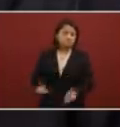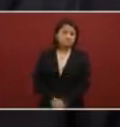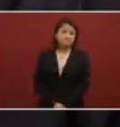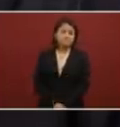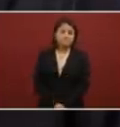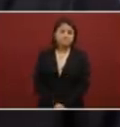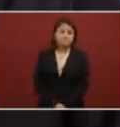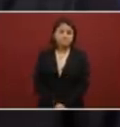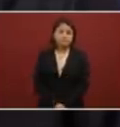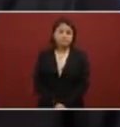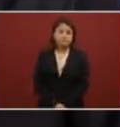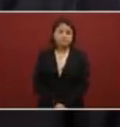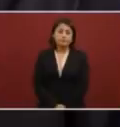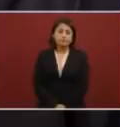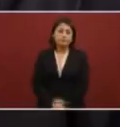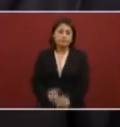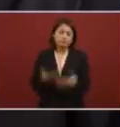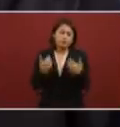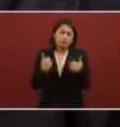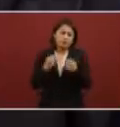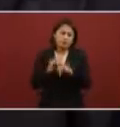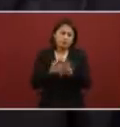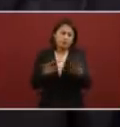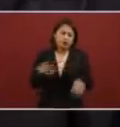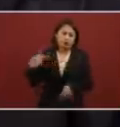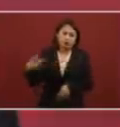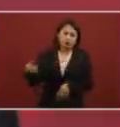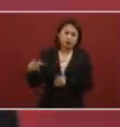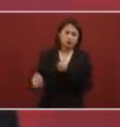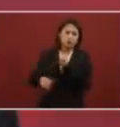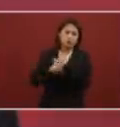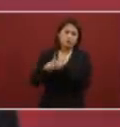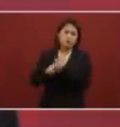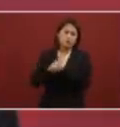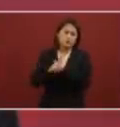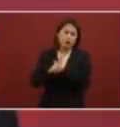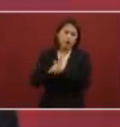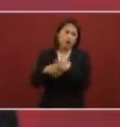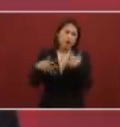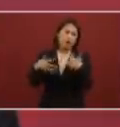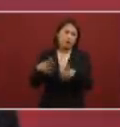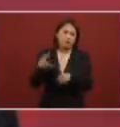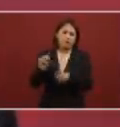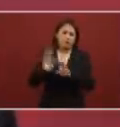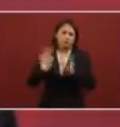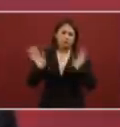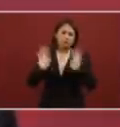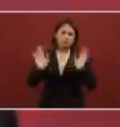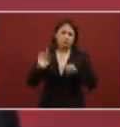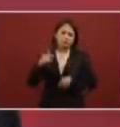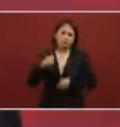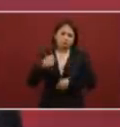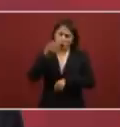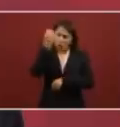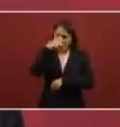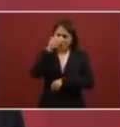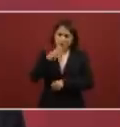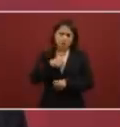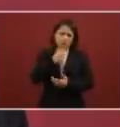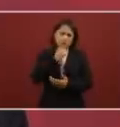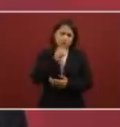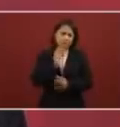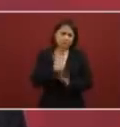Entiendo que su situación pues no es de lo mejor y no voy a hacer ningún cuestionamiento. O